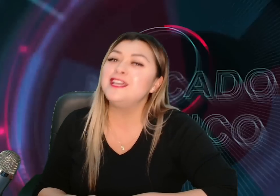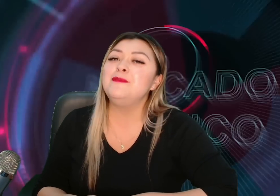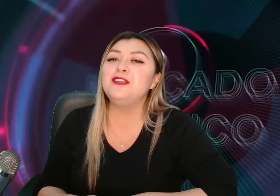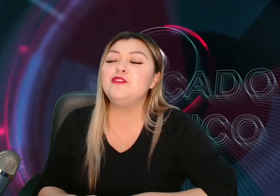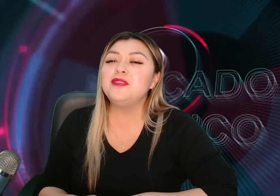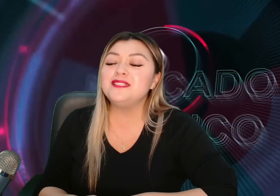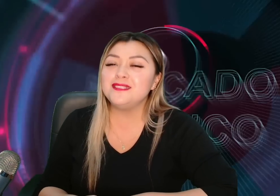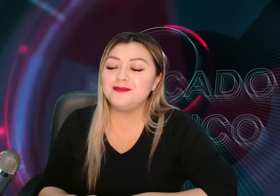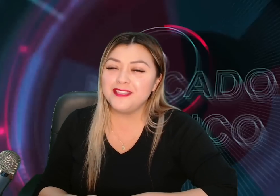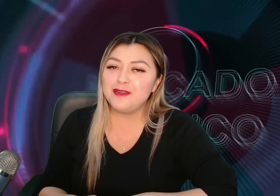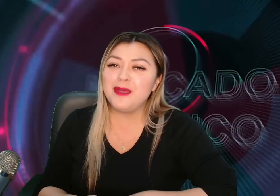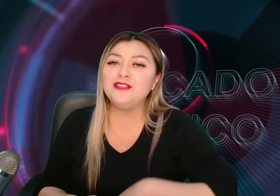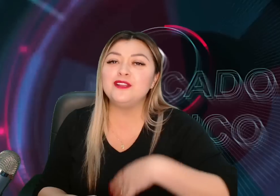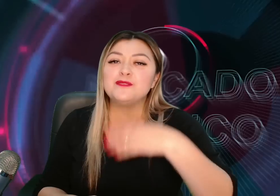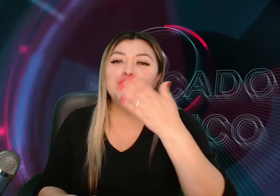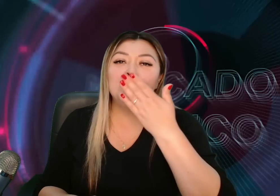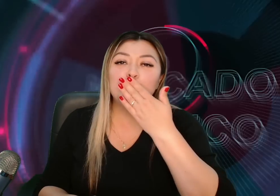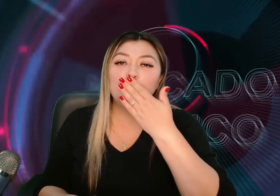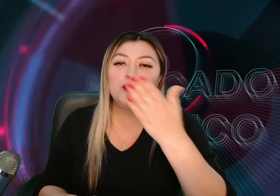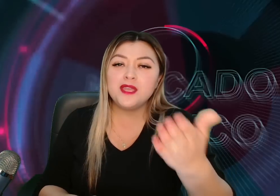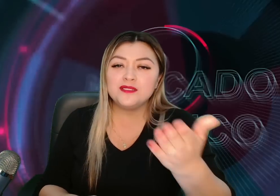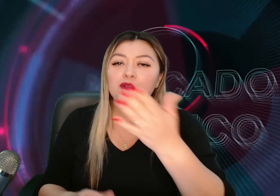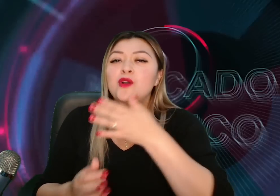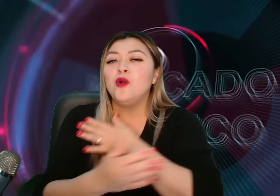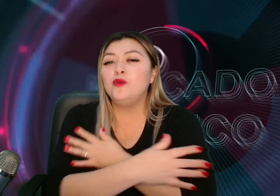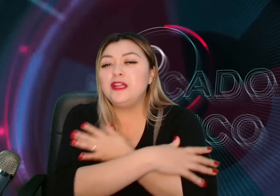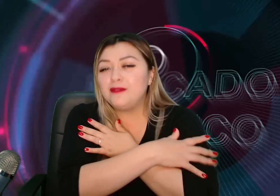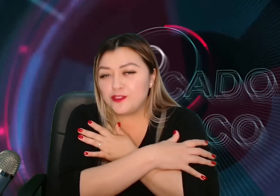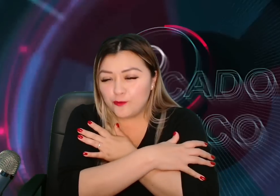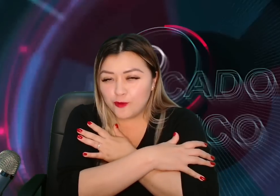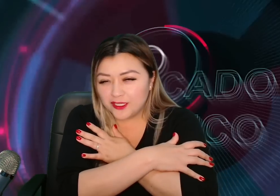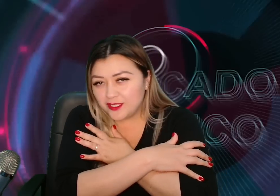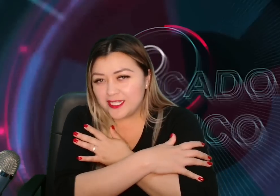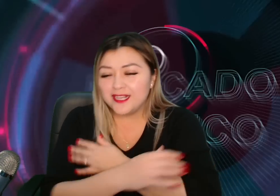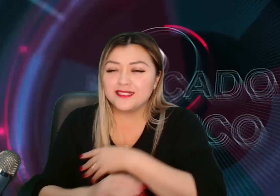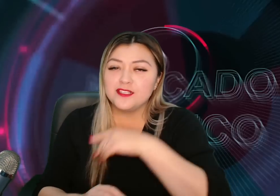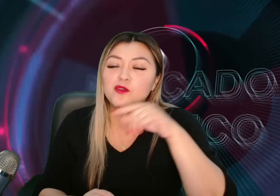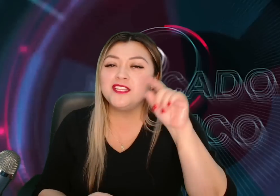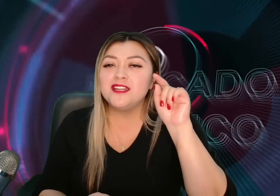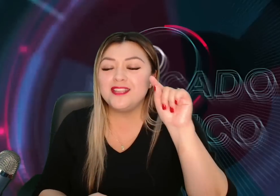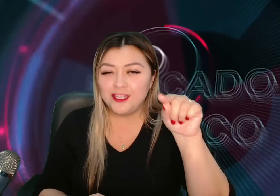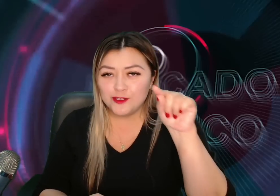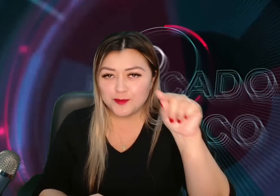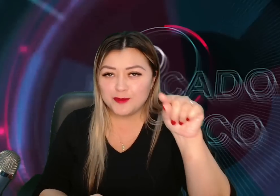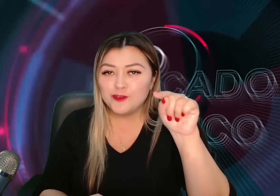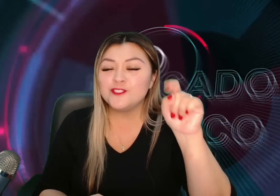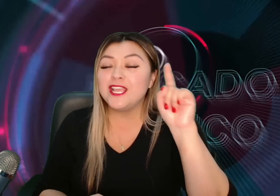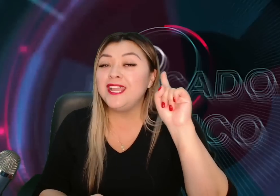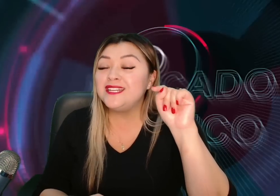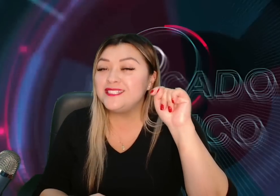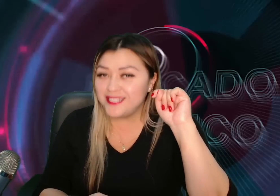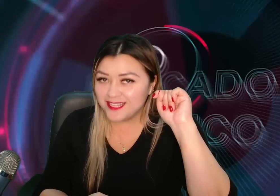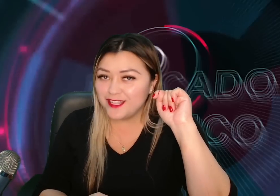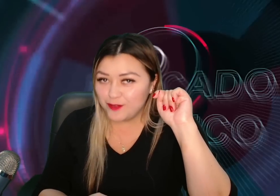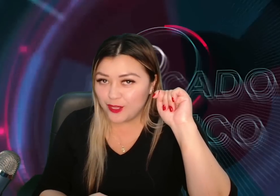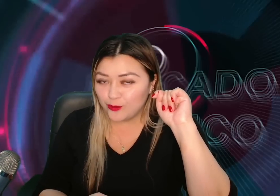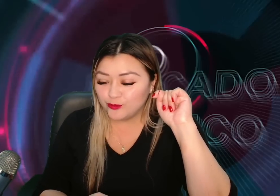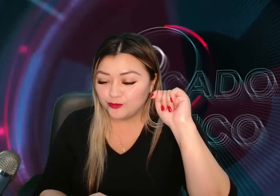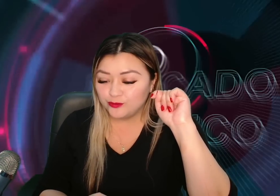Mi nombre es Ceci Villalpando Les mando un beso un abrazo fuerte donde quiera que se encuentren Y nos vemos en el siguiente